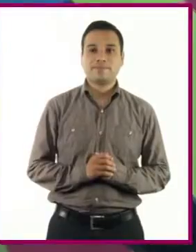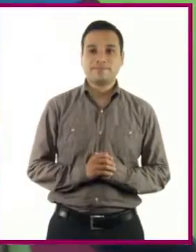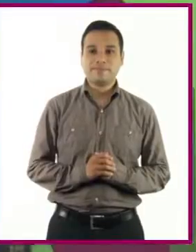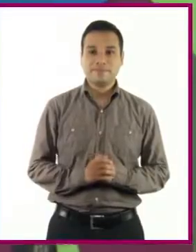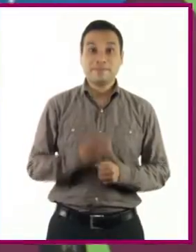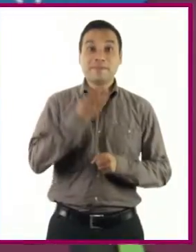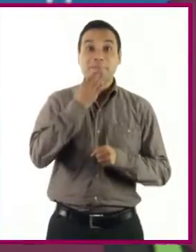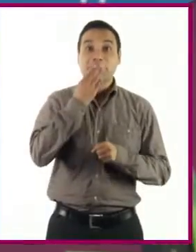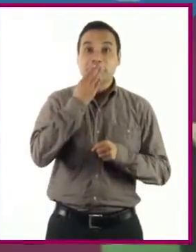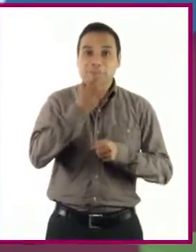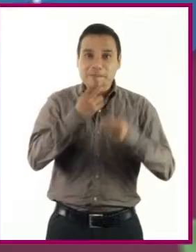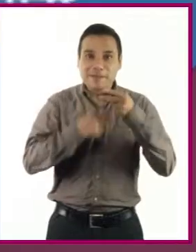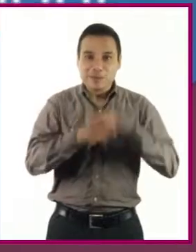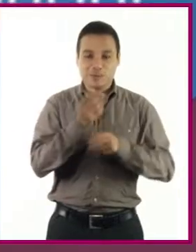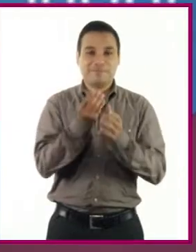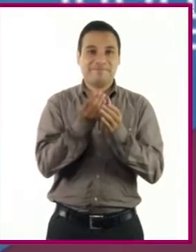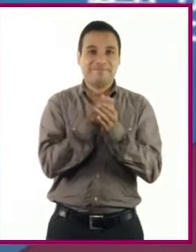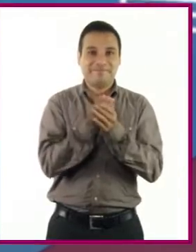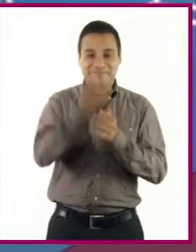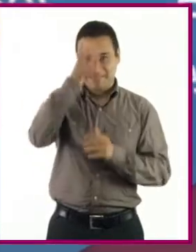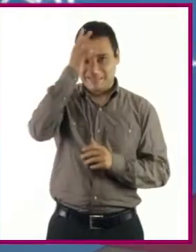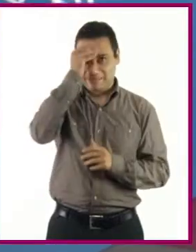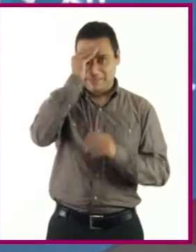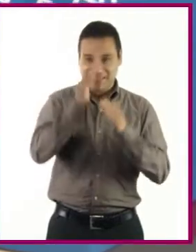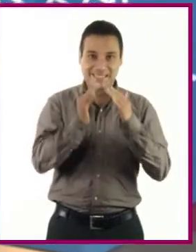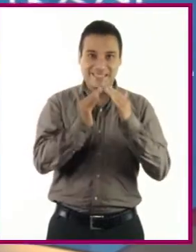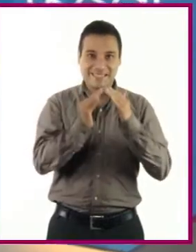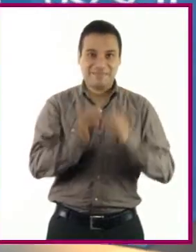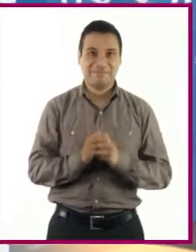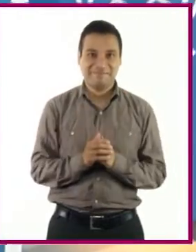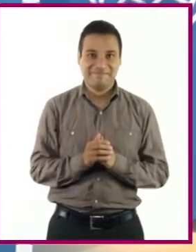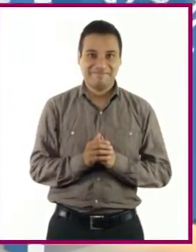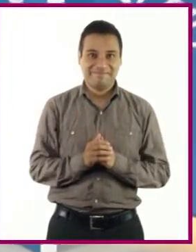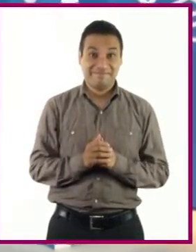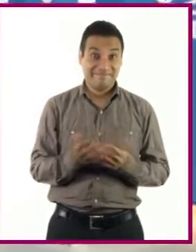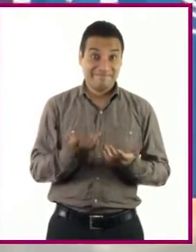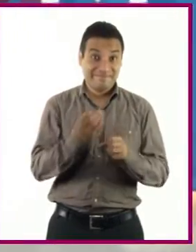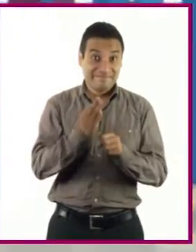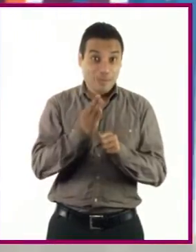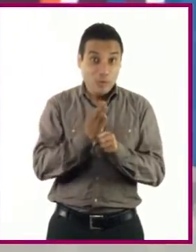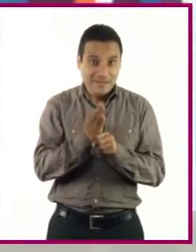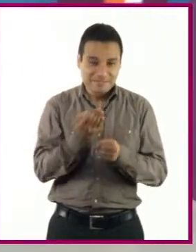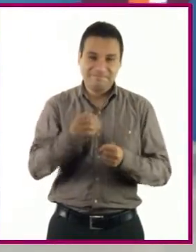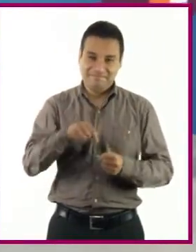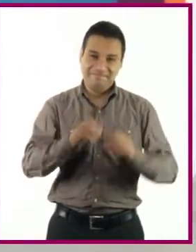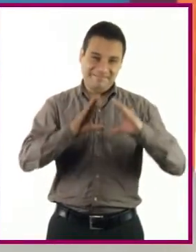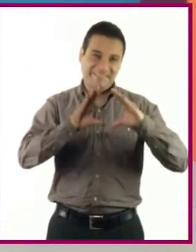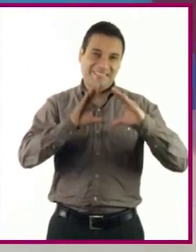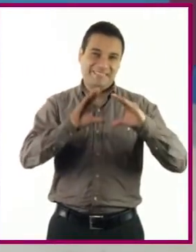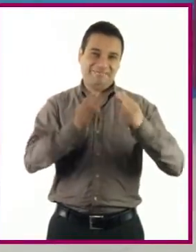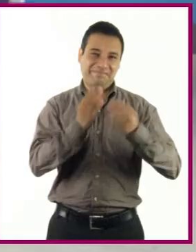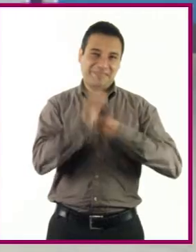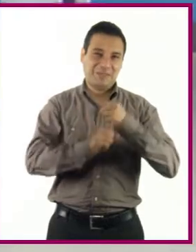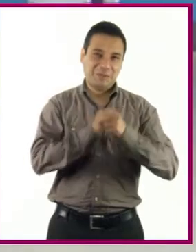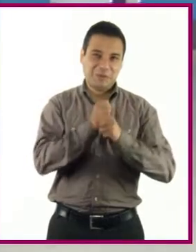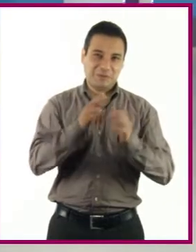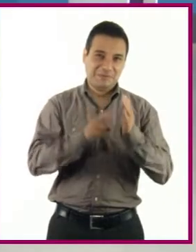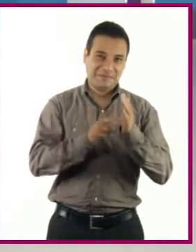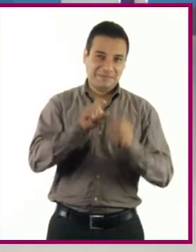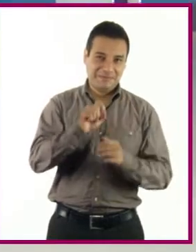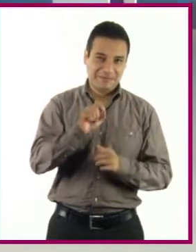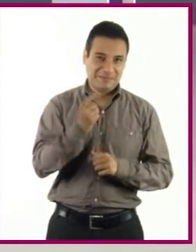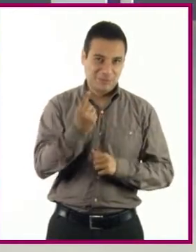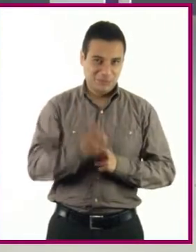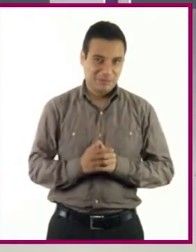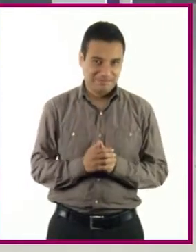Bienvenidas y bienvenidos a una sesión más de Aprende en Casa, nuestra herramienta del aprendizaje para el ciclo escolar 2020-2021, en